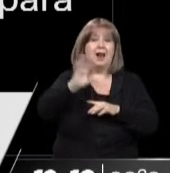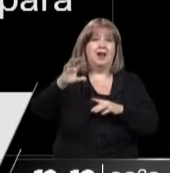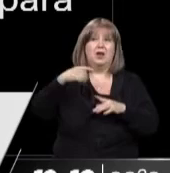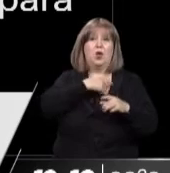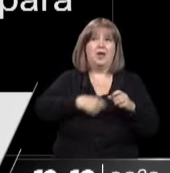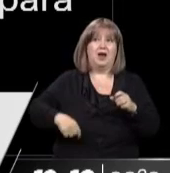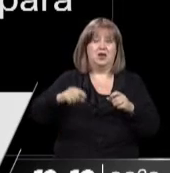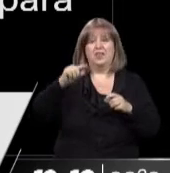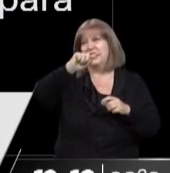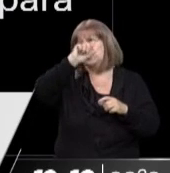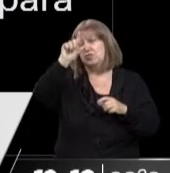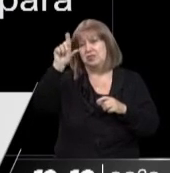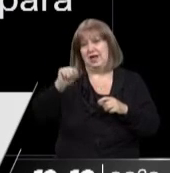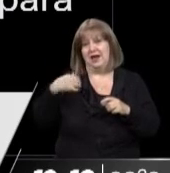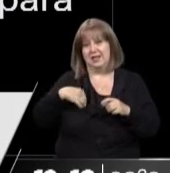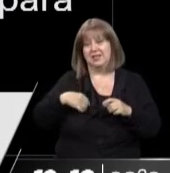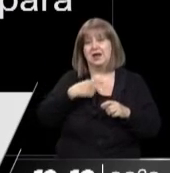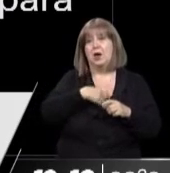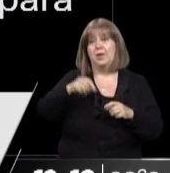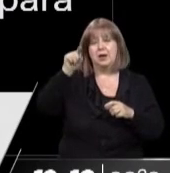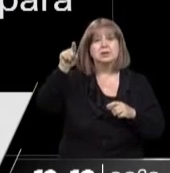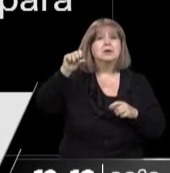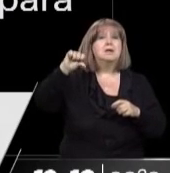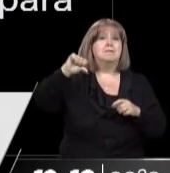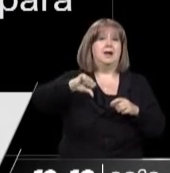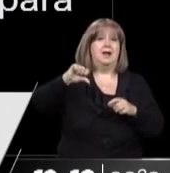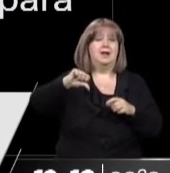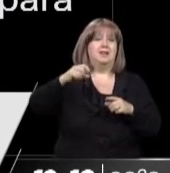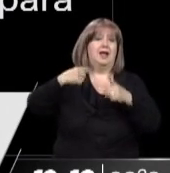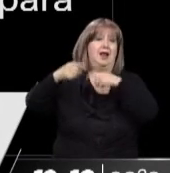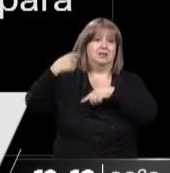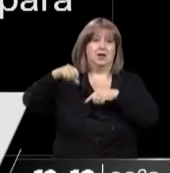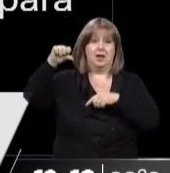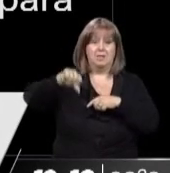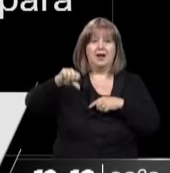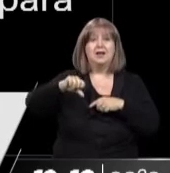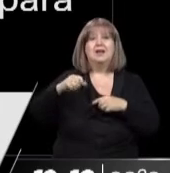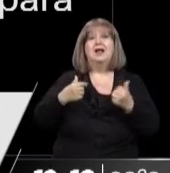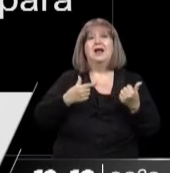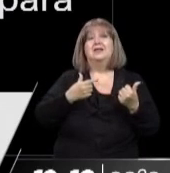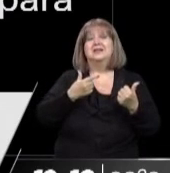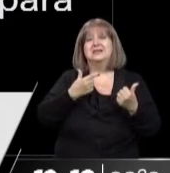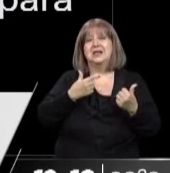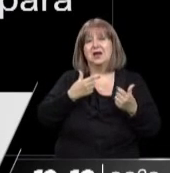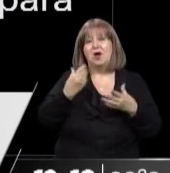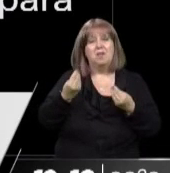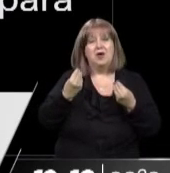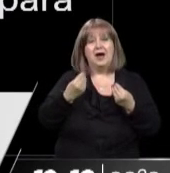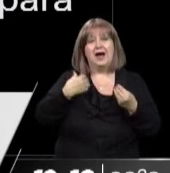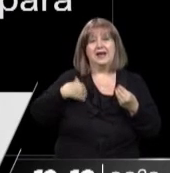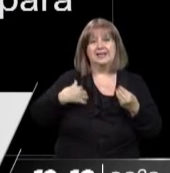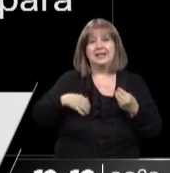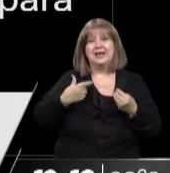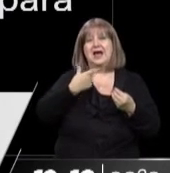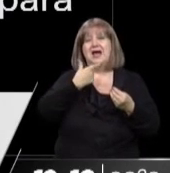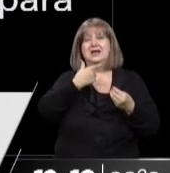tuit. La inflación difundida hoy por el INDEC fue del 6,2%. La Argentina del dólar soja, del dólar Qatar, del dólar Coldplay,